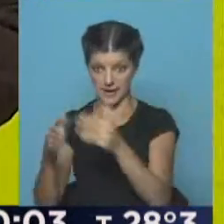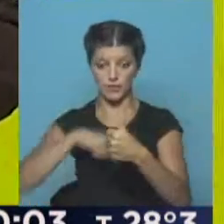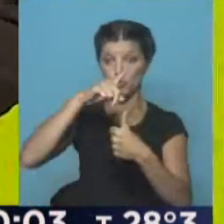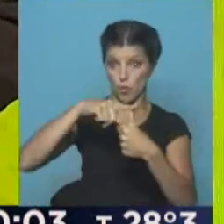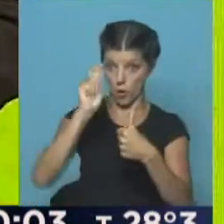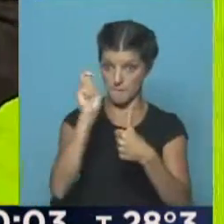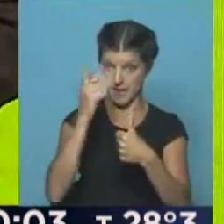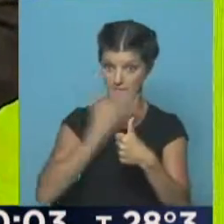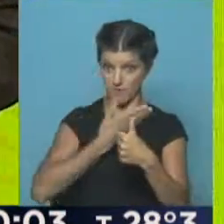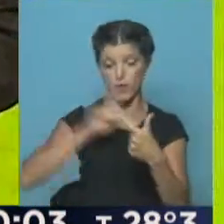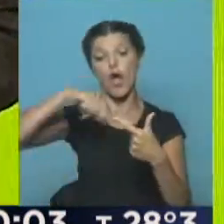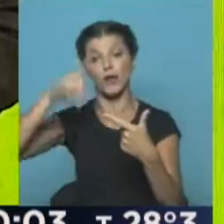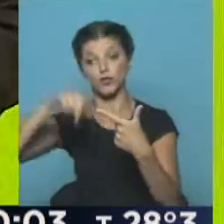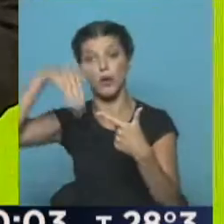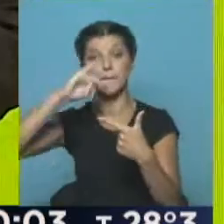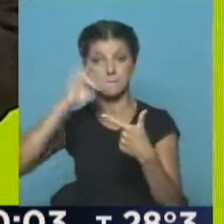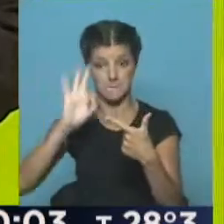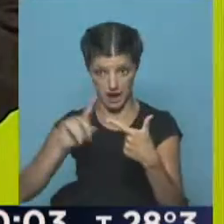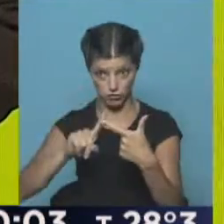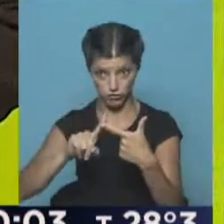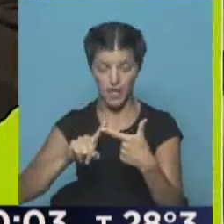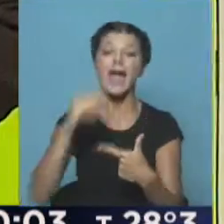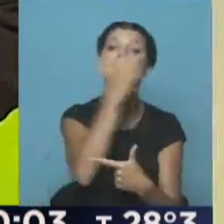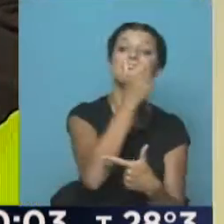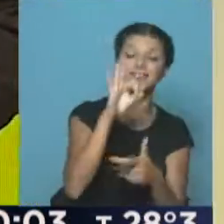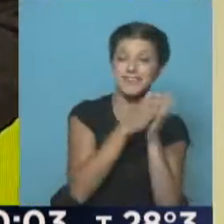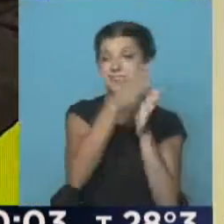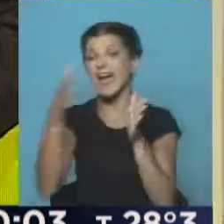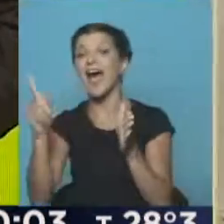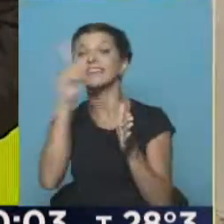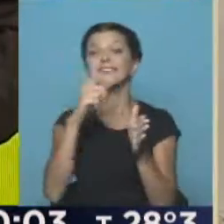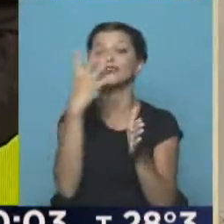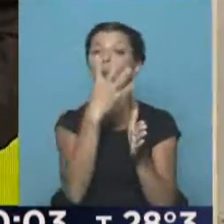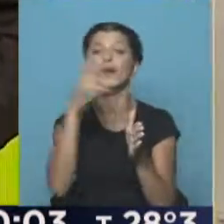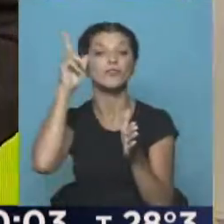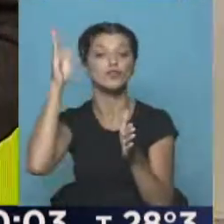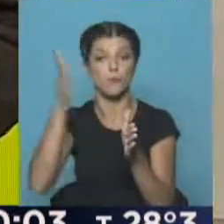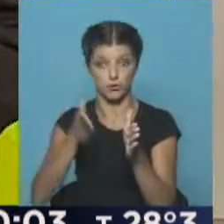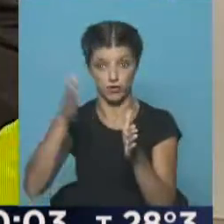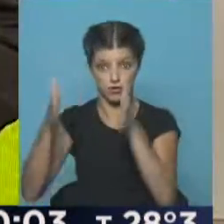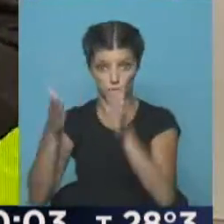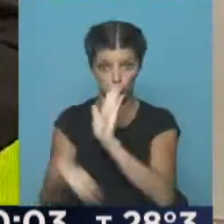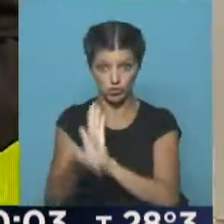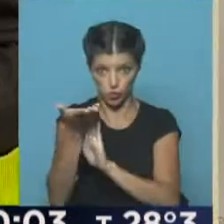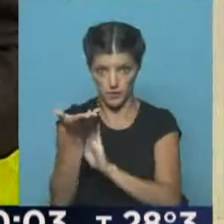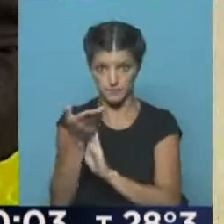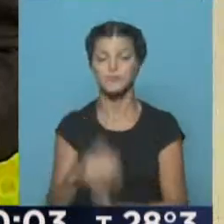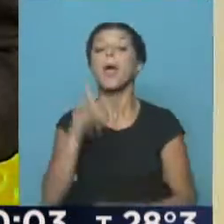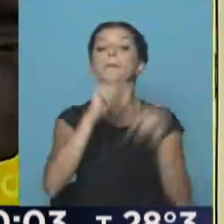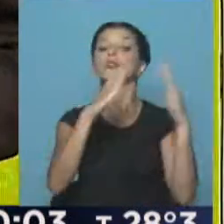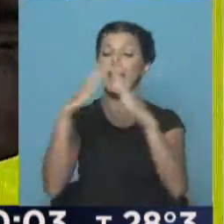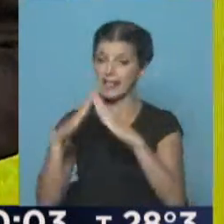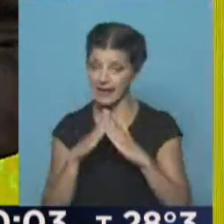febrero y el otro en marzo los aumentos van del 60 al 148 por ciento y va a regir para los usuarios domiciliarios